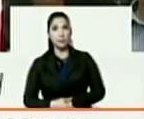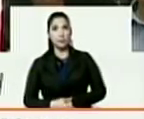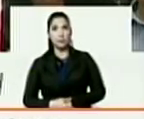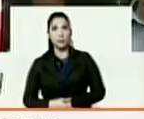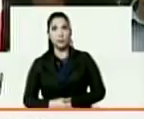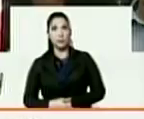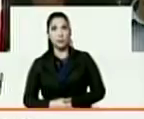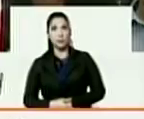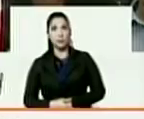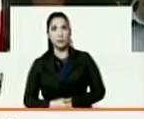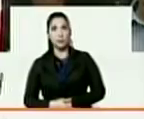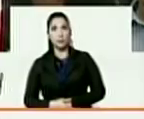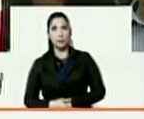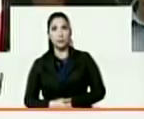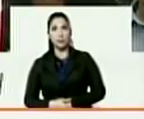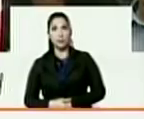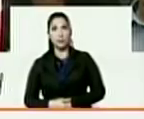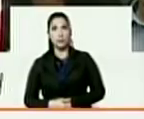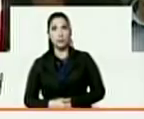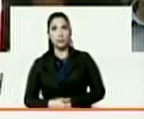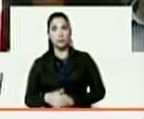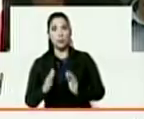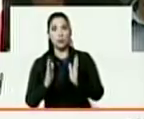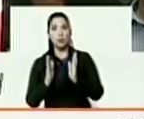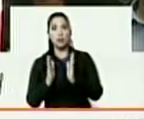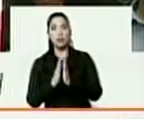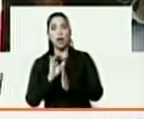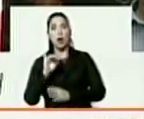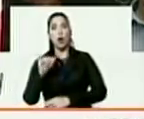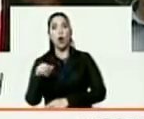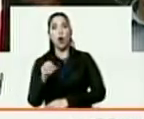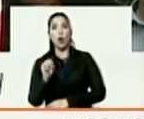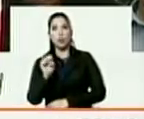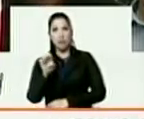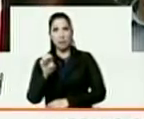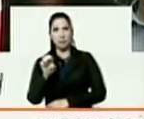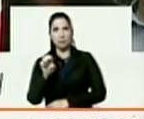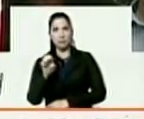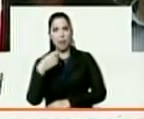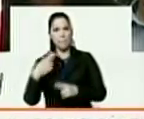cual como se llama zhang san josé 24 bermúdez